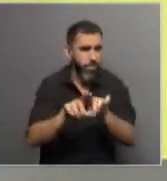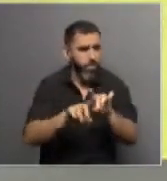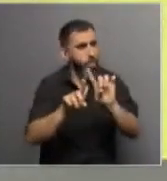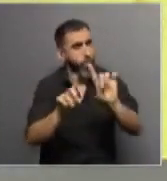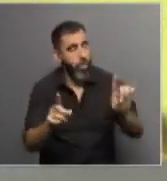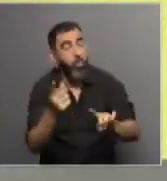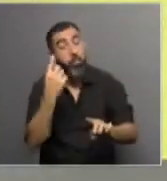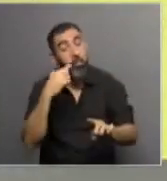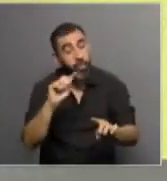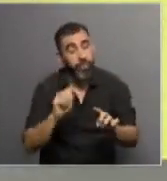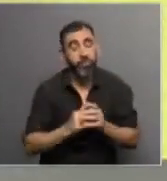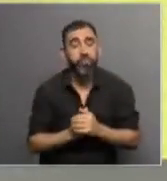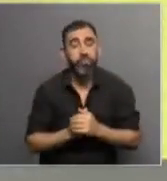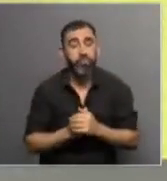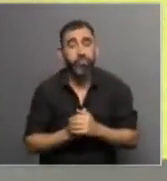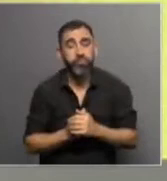conductos, pero